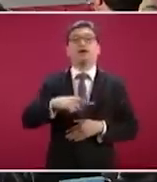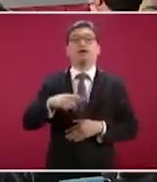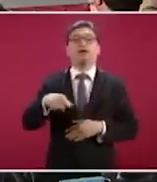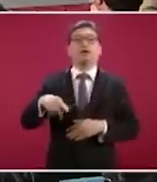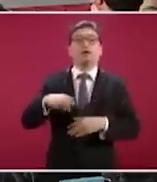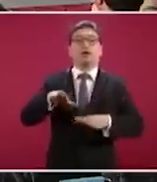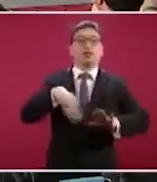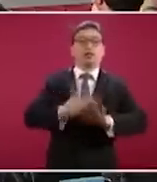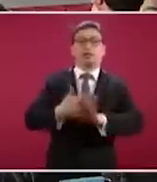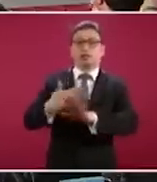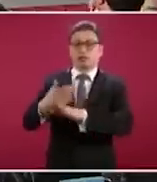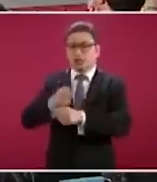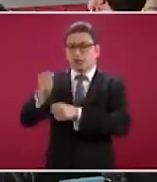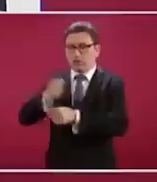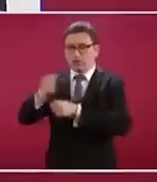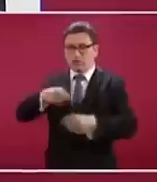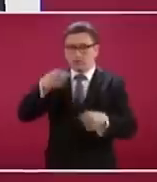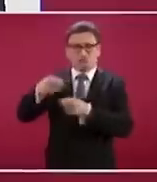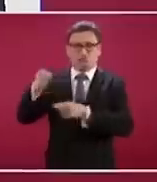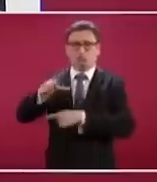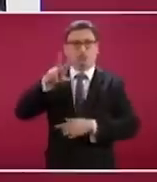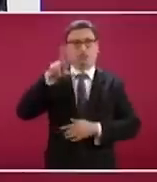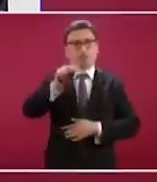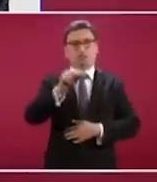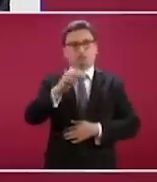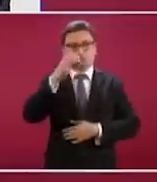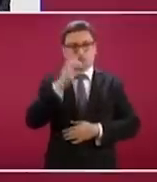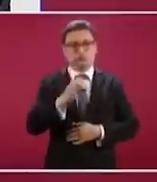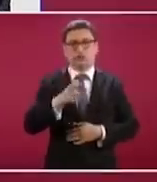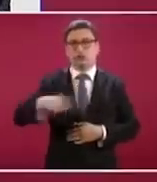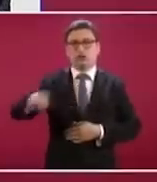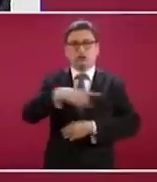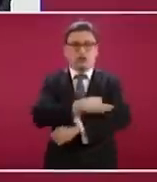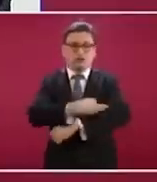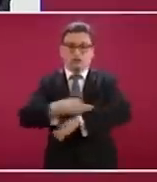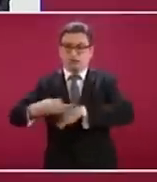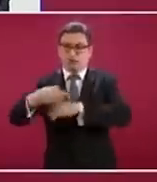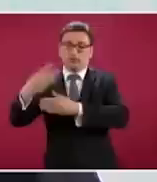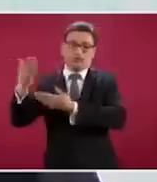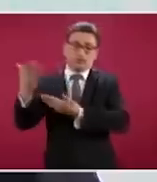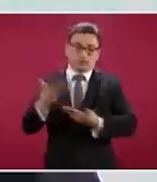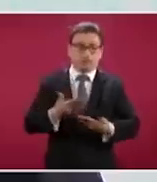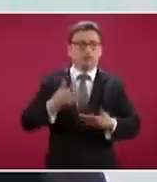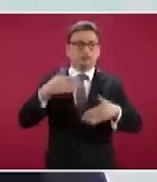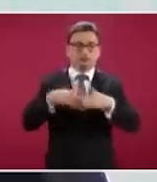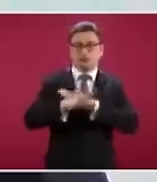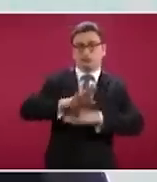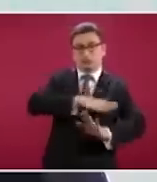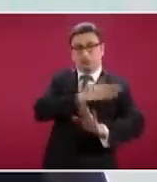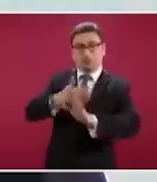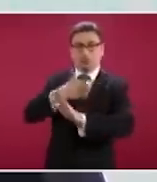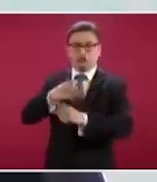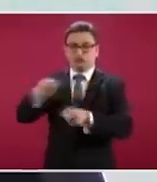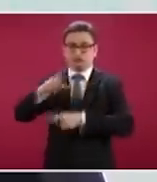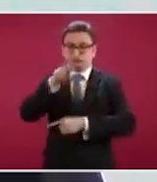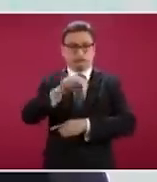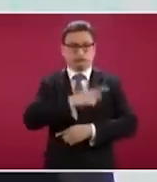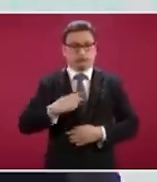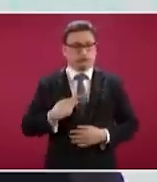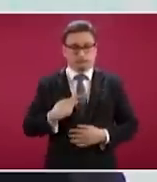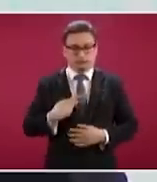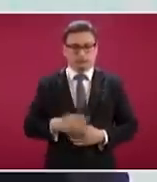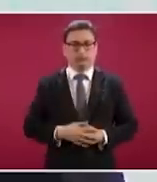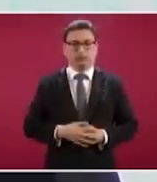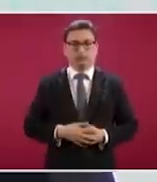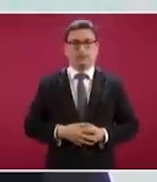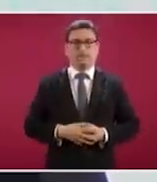de maltrato y abusos que puedan suscitarse con los familiares que ingresen a visitar aquí a nuestro país en